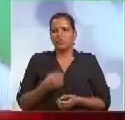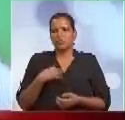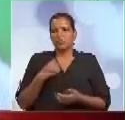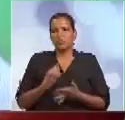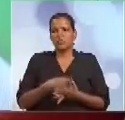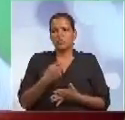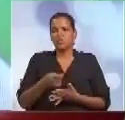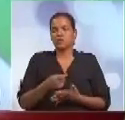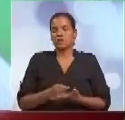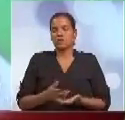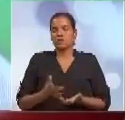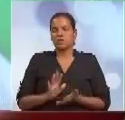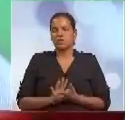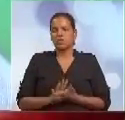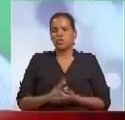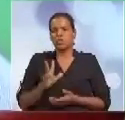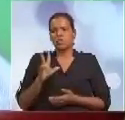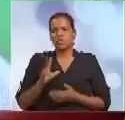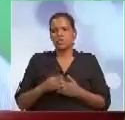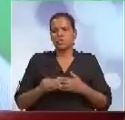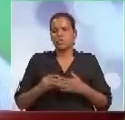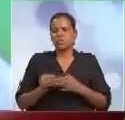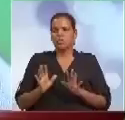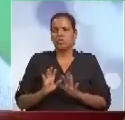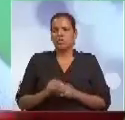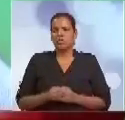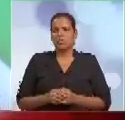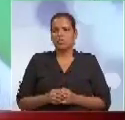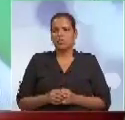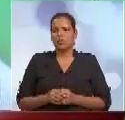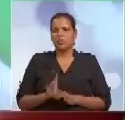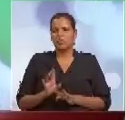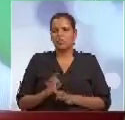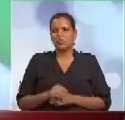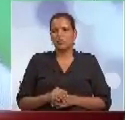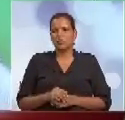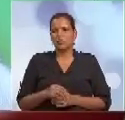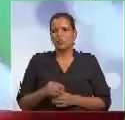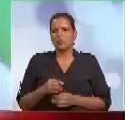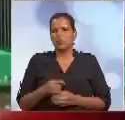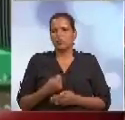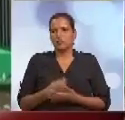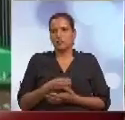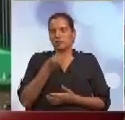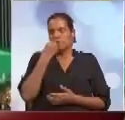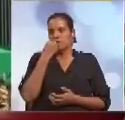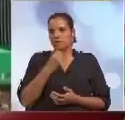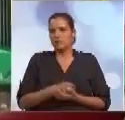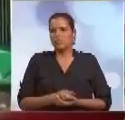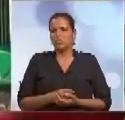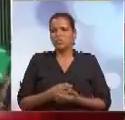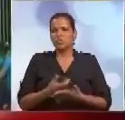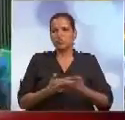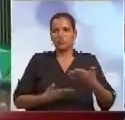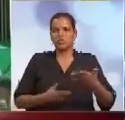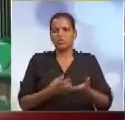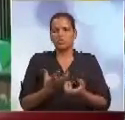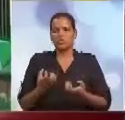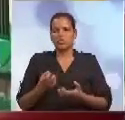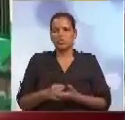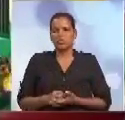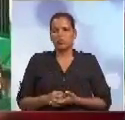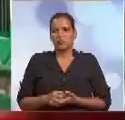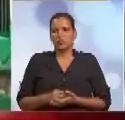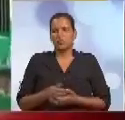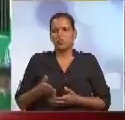bolsillo? Hasta mis $3 que me consiga por ahí, pues, saco de la comida. Requisitos de la afiliación